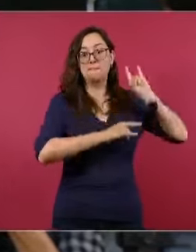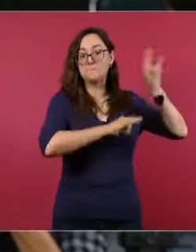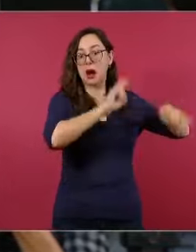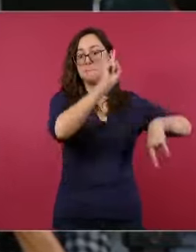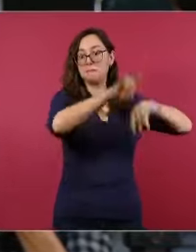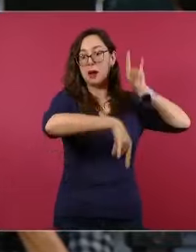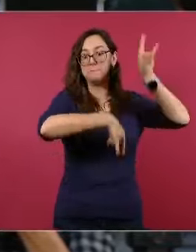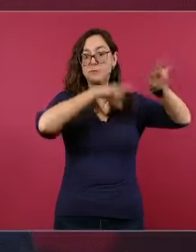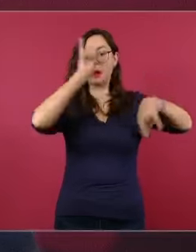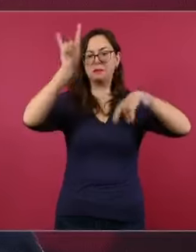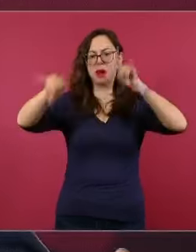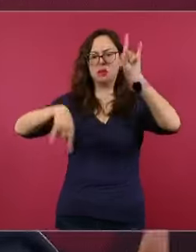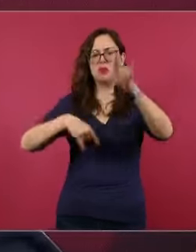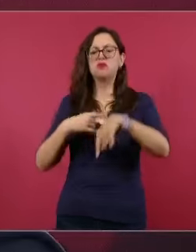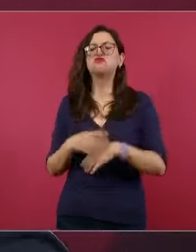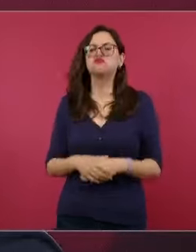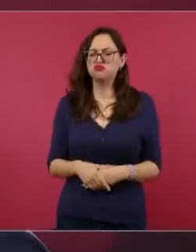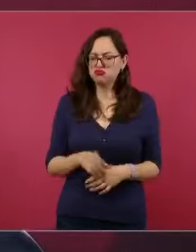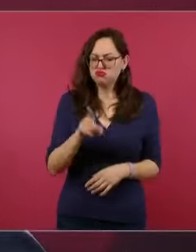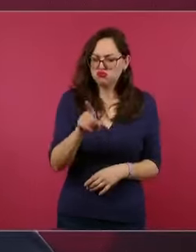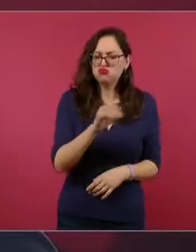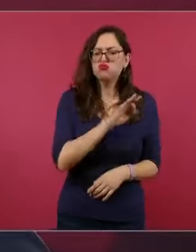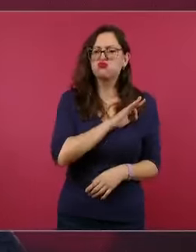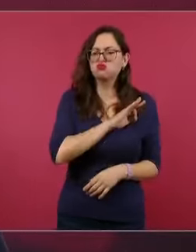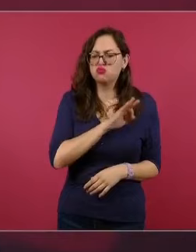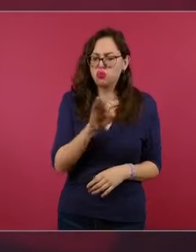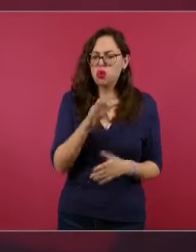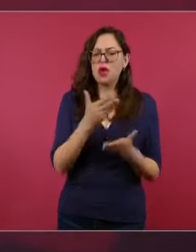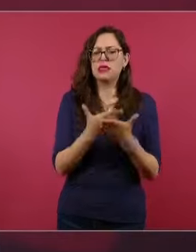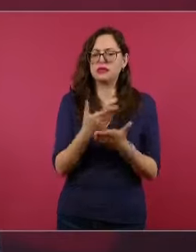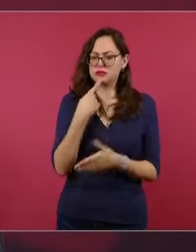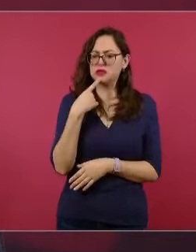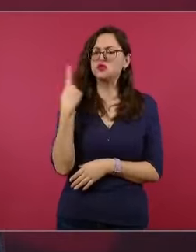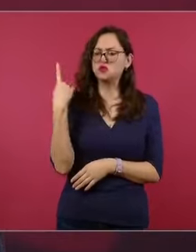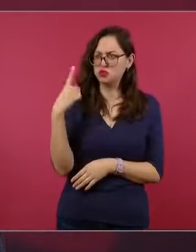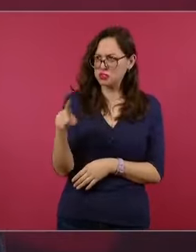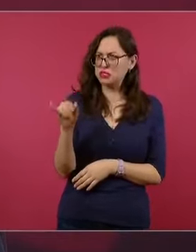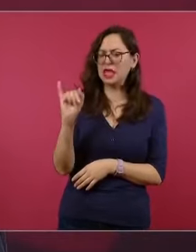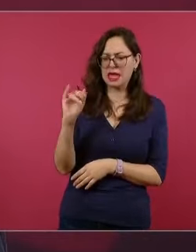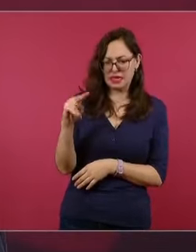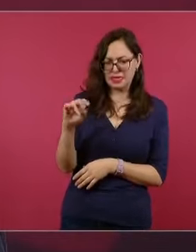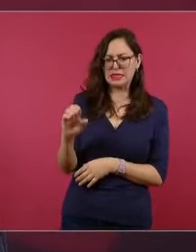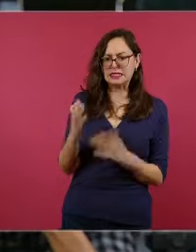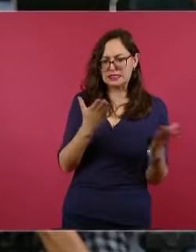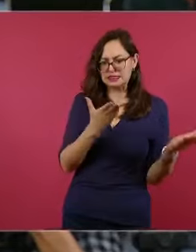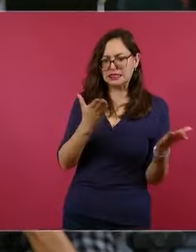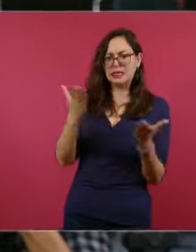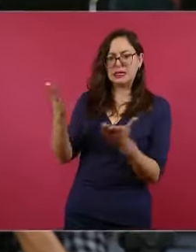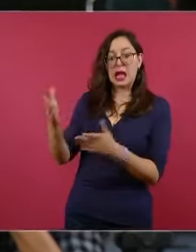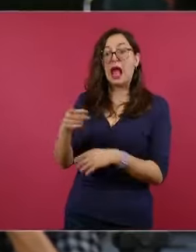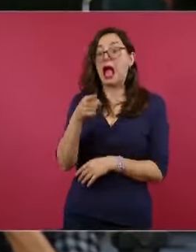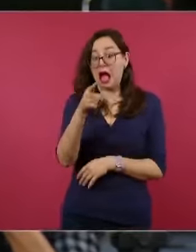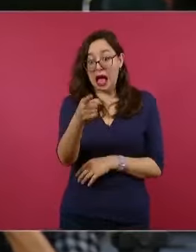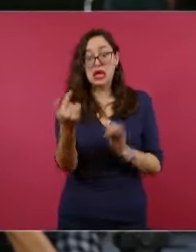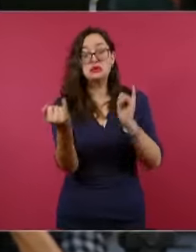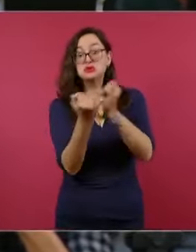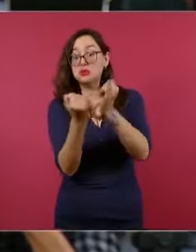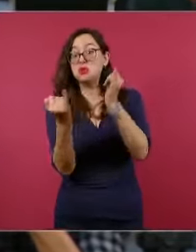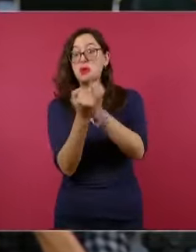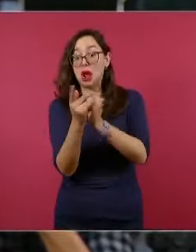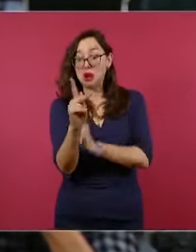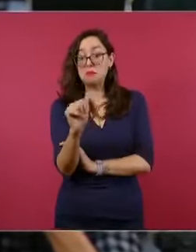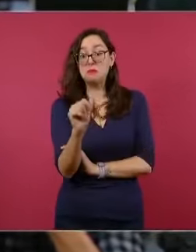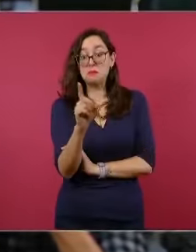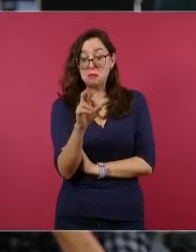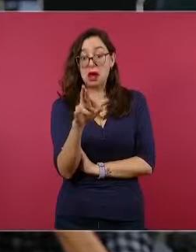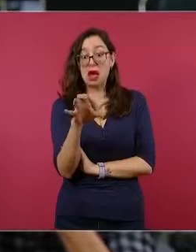sh hay que hacer la denuncia Ah y esa es otra esa es otra que muy típica de padres también si